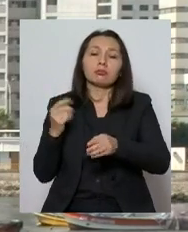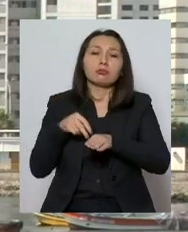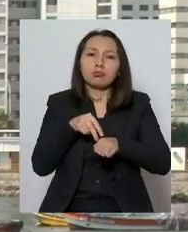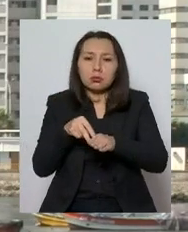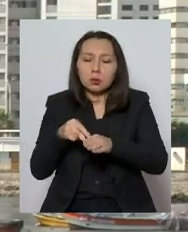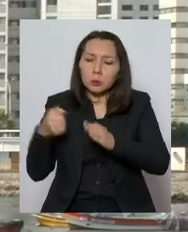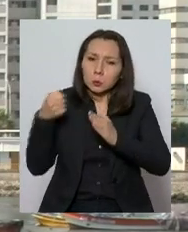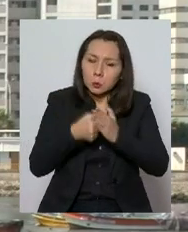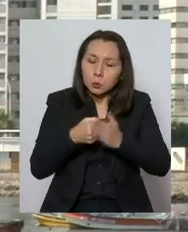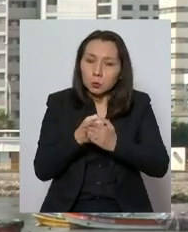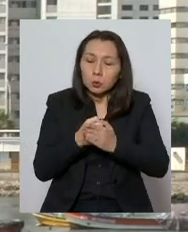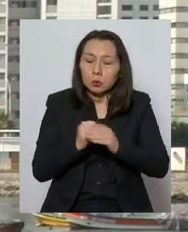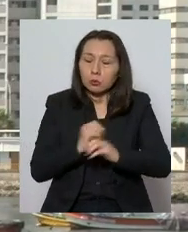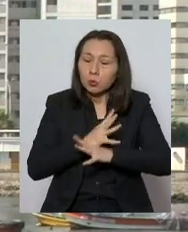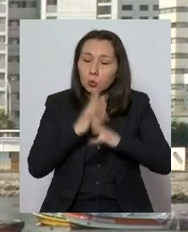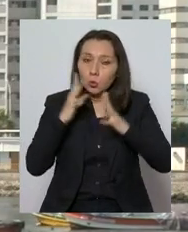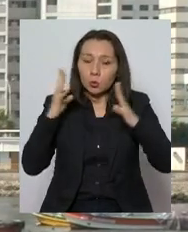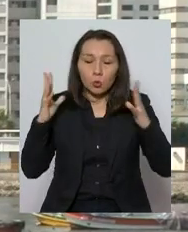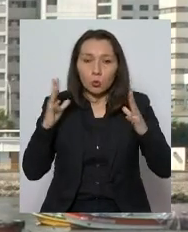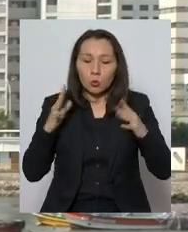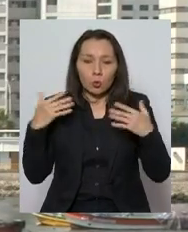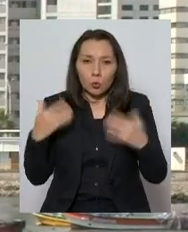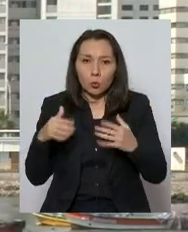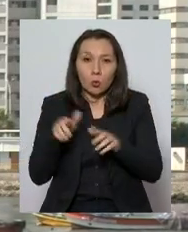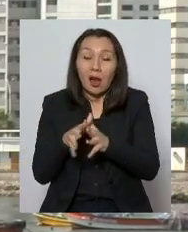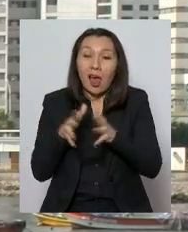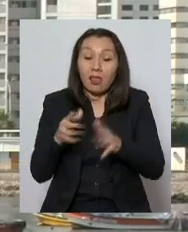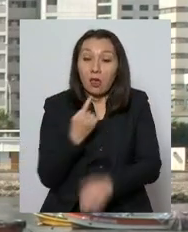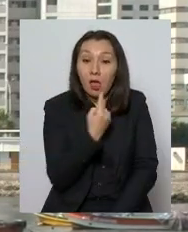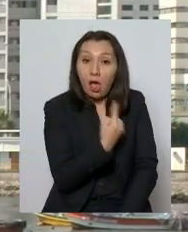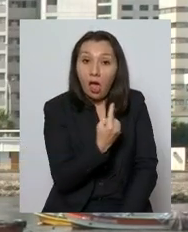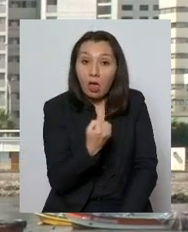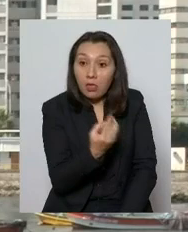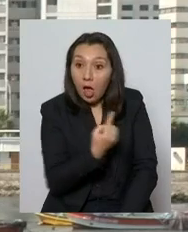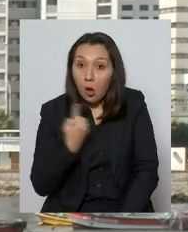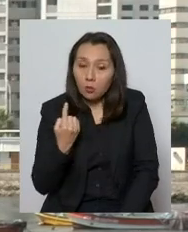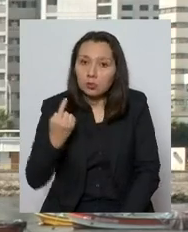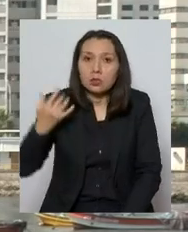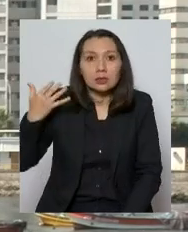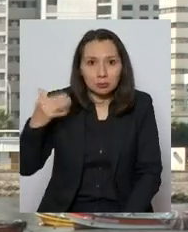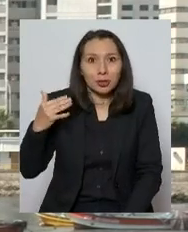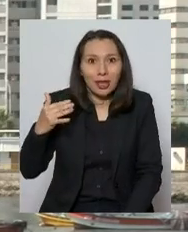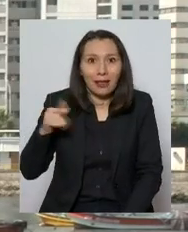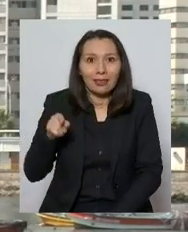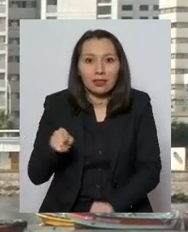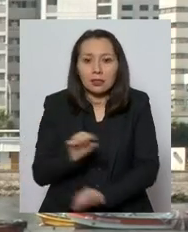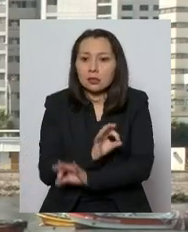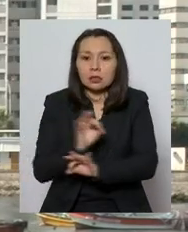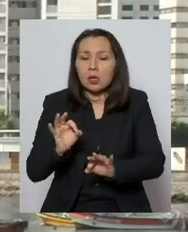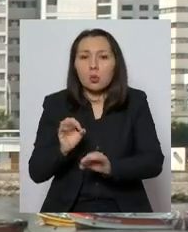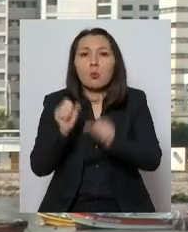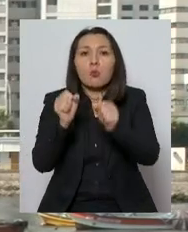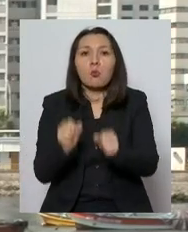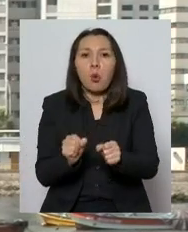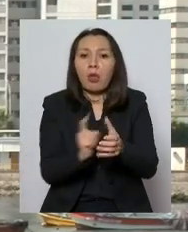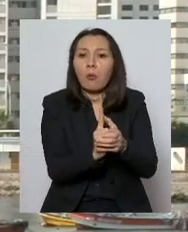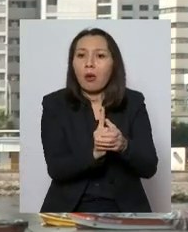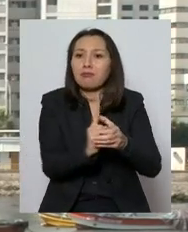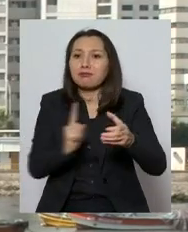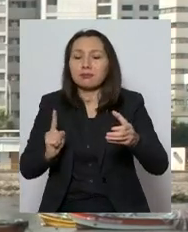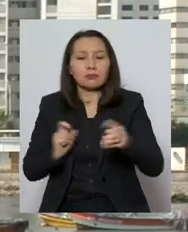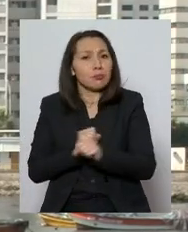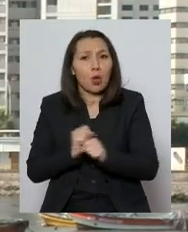batalla descomunal, en la que cada uno cuenta, en la que nadie puede